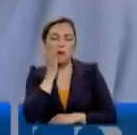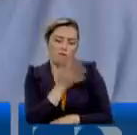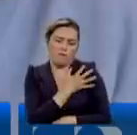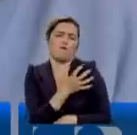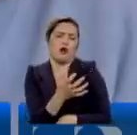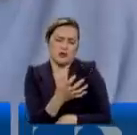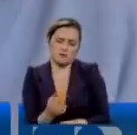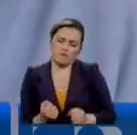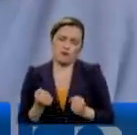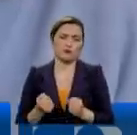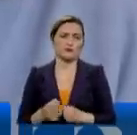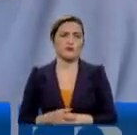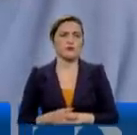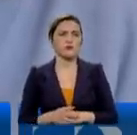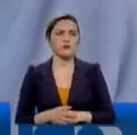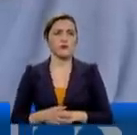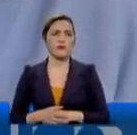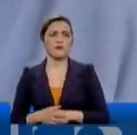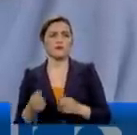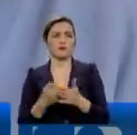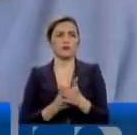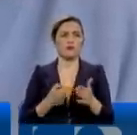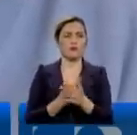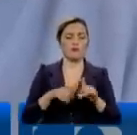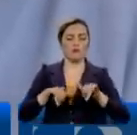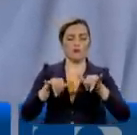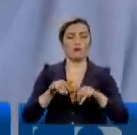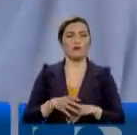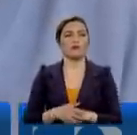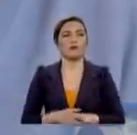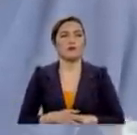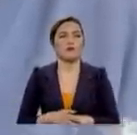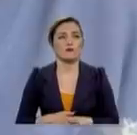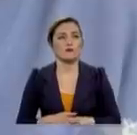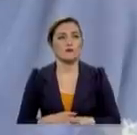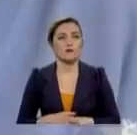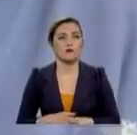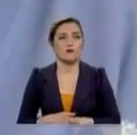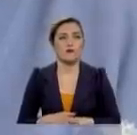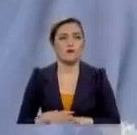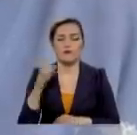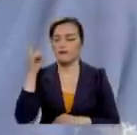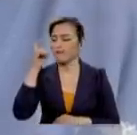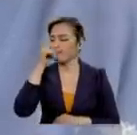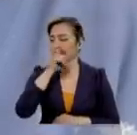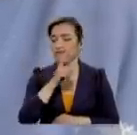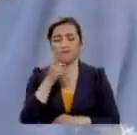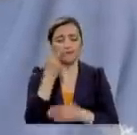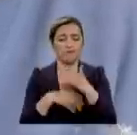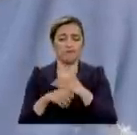debe serlo, porque no se deja de luchar para recuperar a un niño. Pero la situación es difícil porque le hace